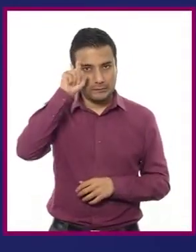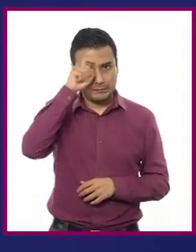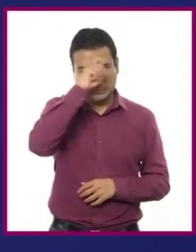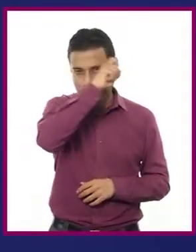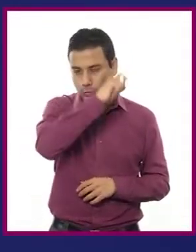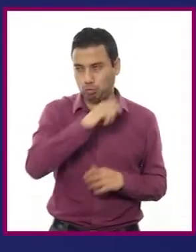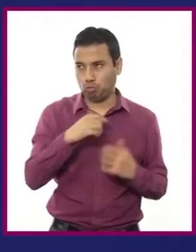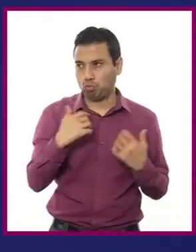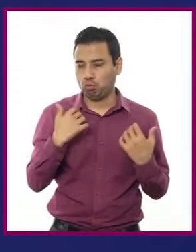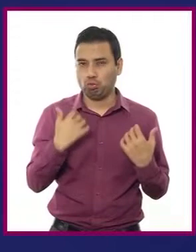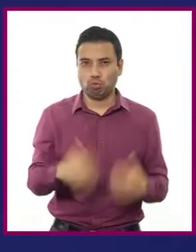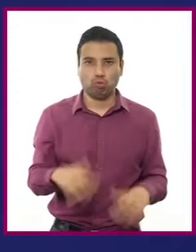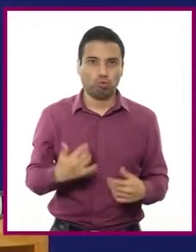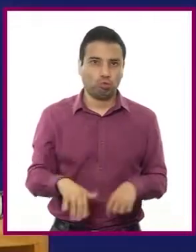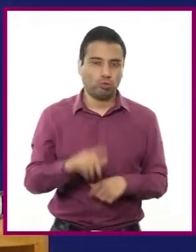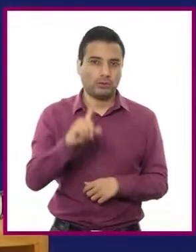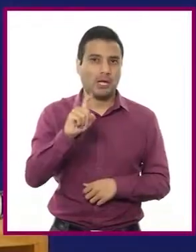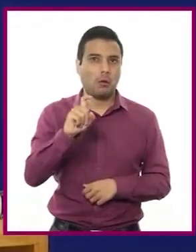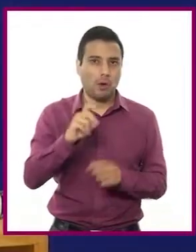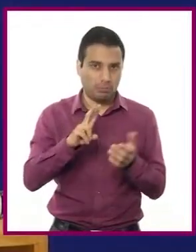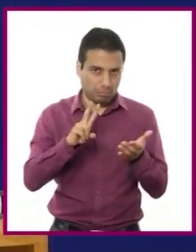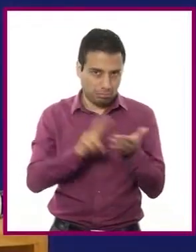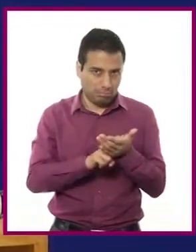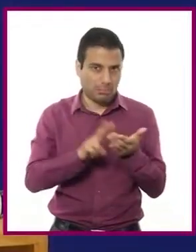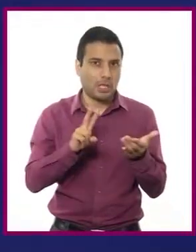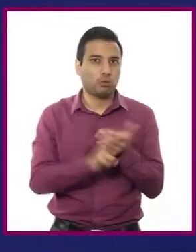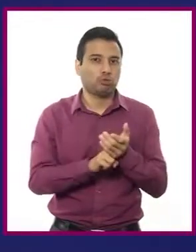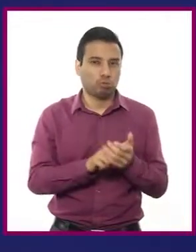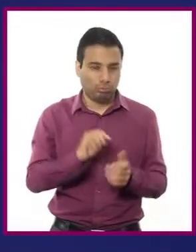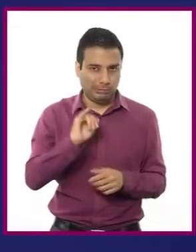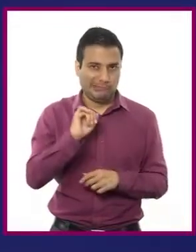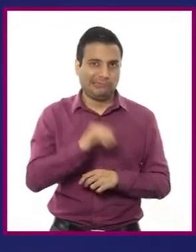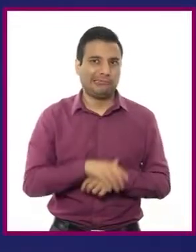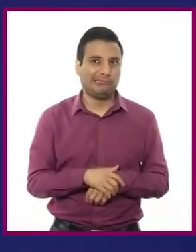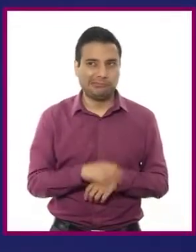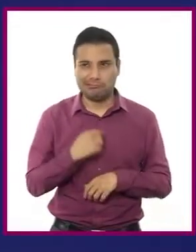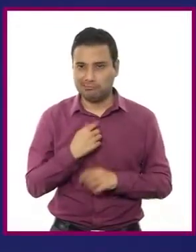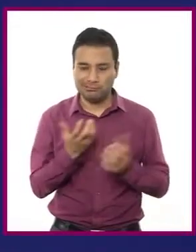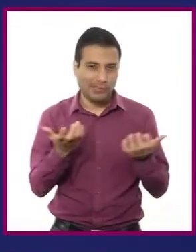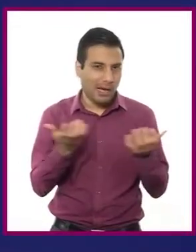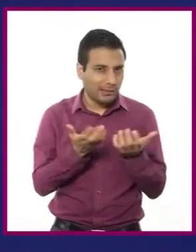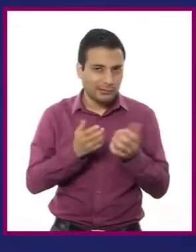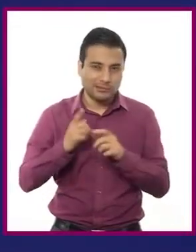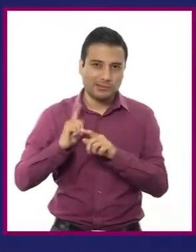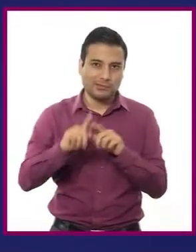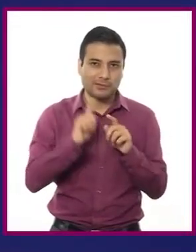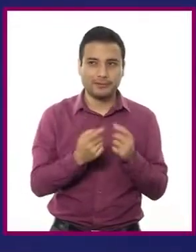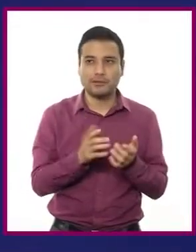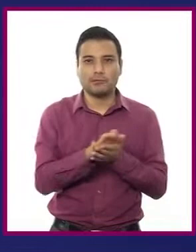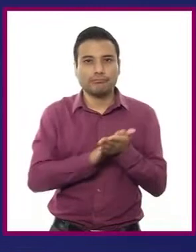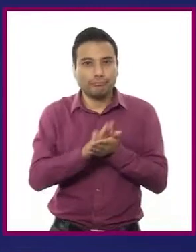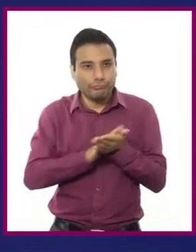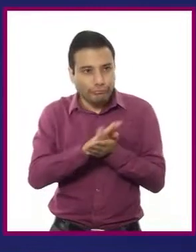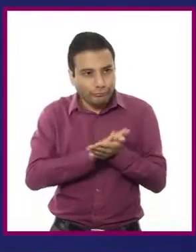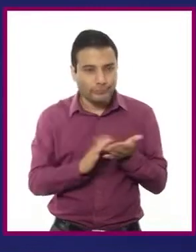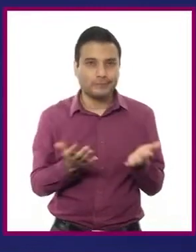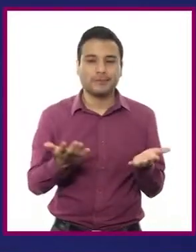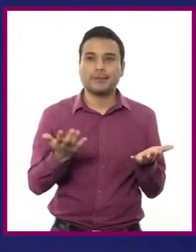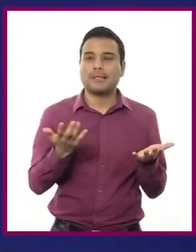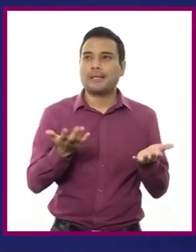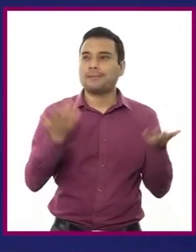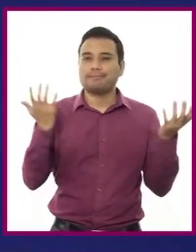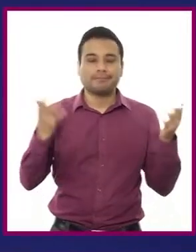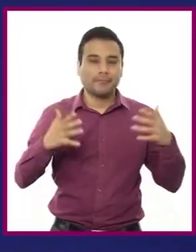e indispensable para nuestra vida y para las diferentes actividades diarias: lavar trastes,